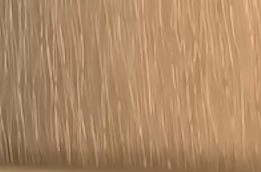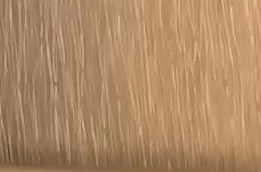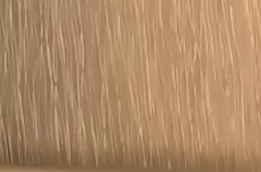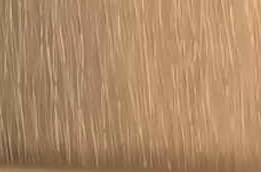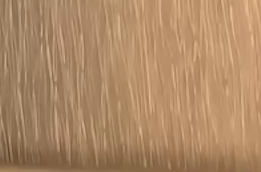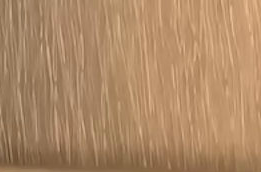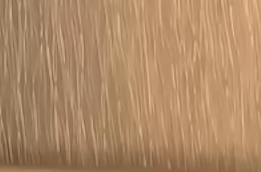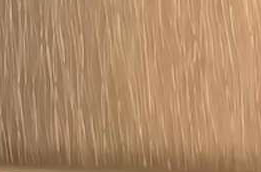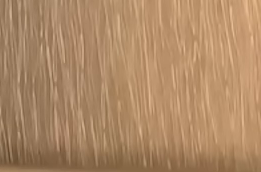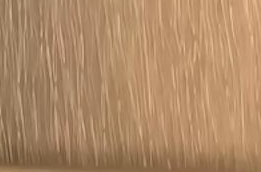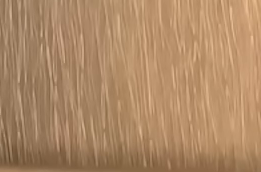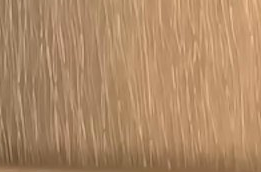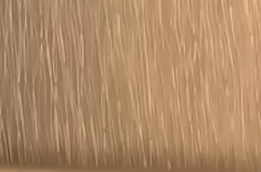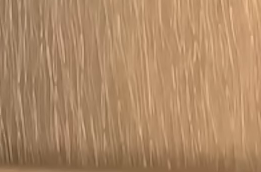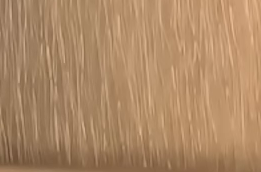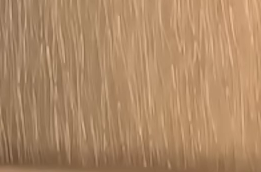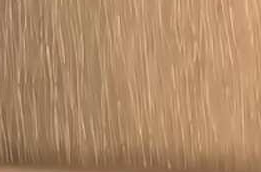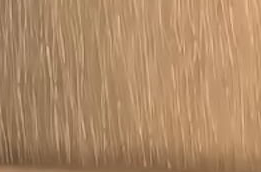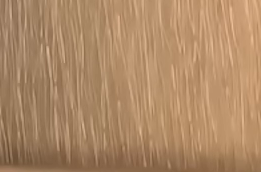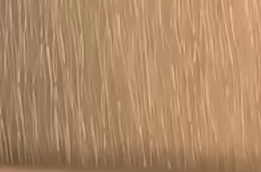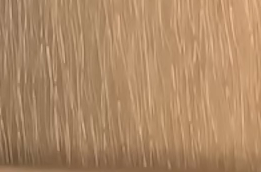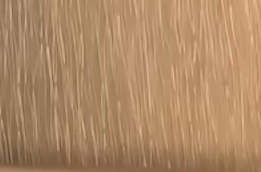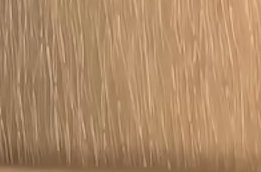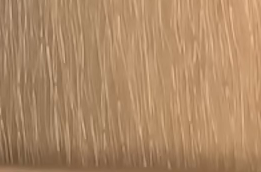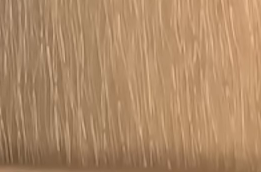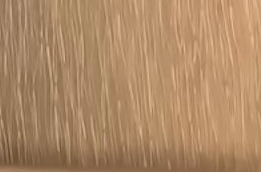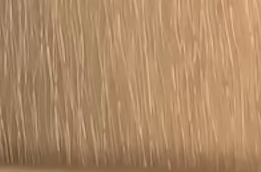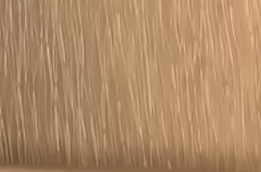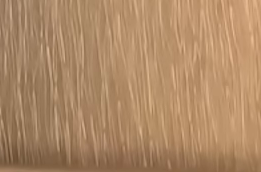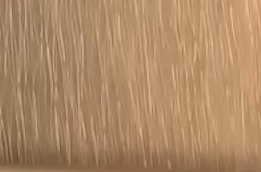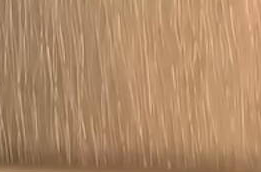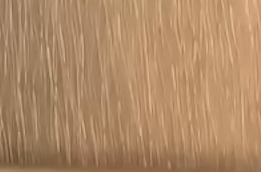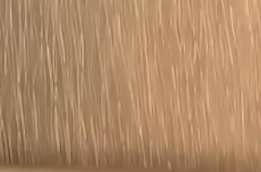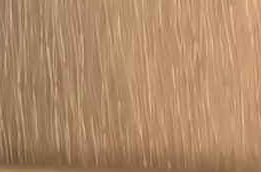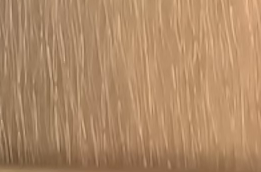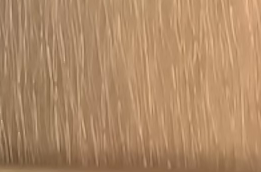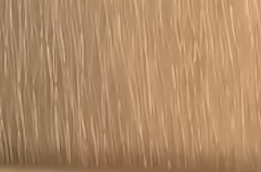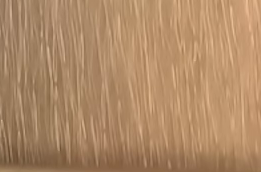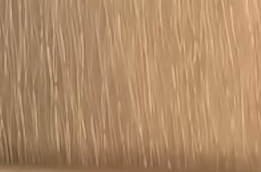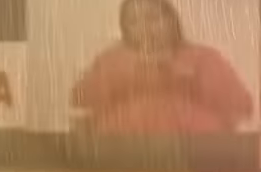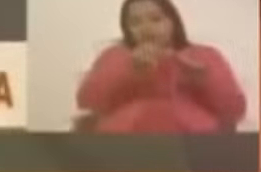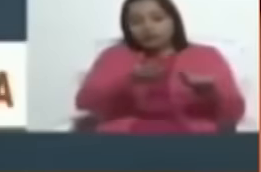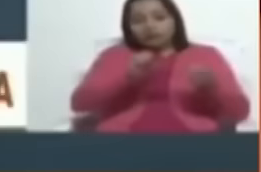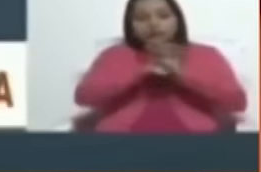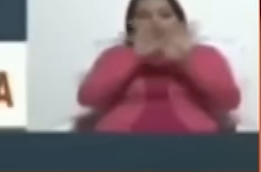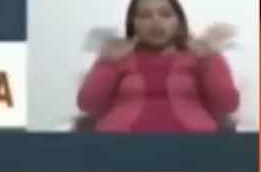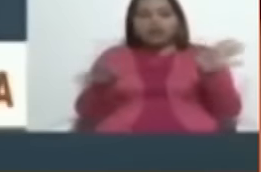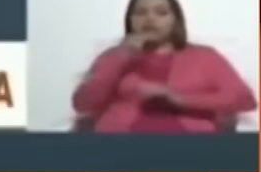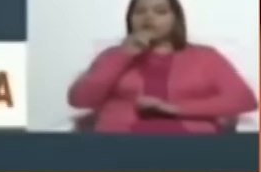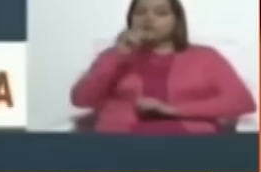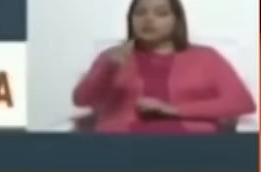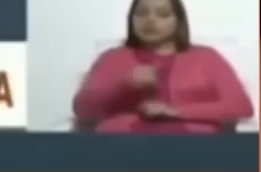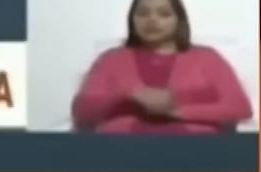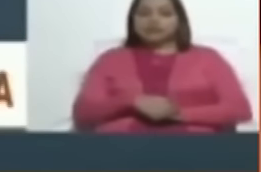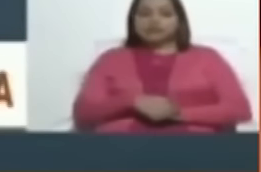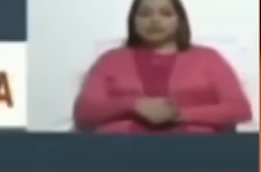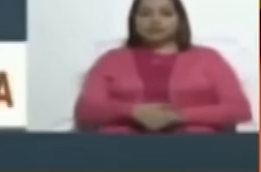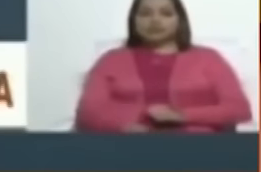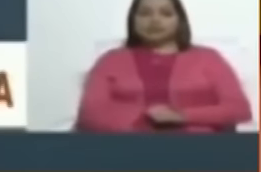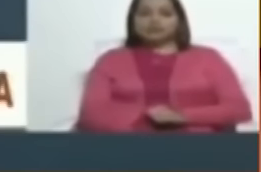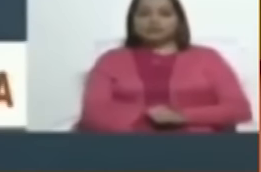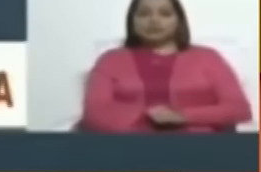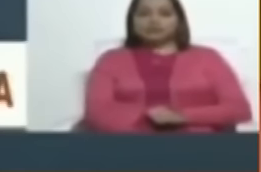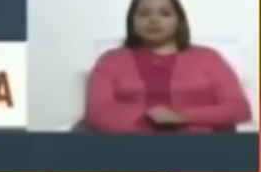personas clave en materia de comunicación, contactos internacionales, logística, coordinación nacional,